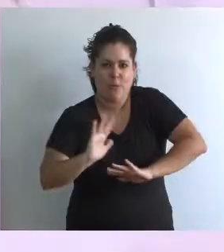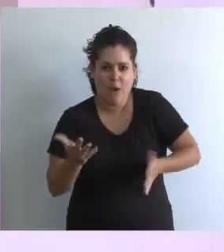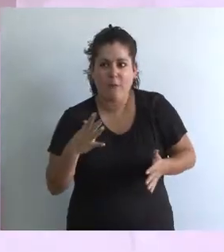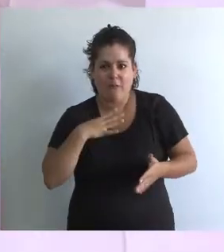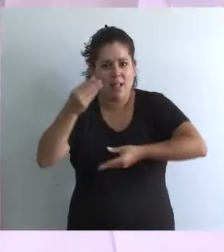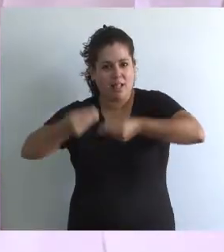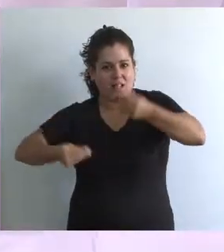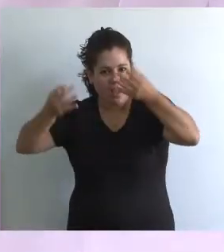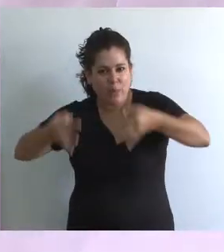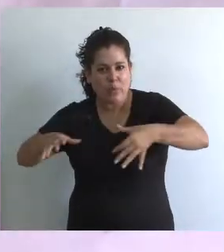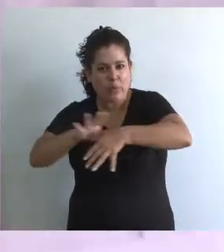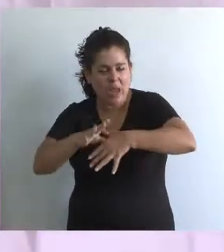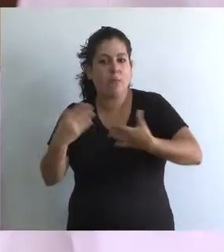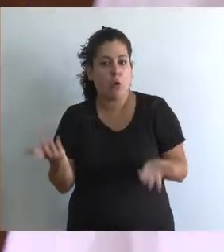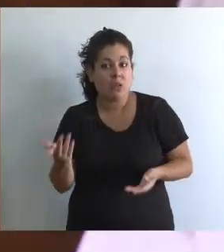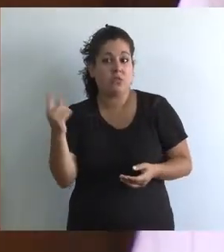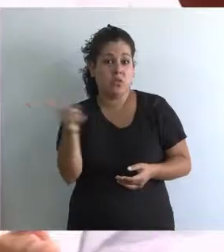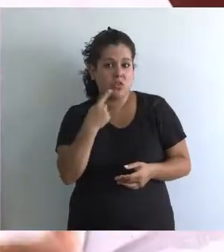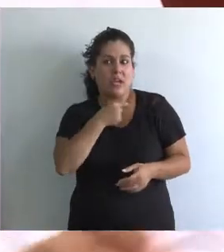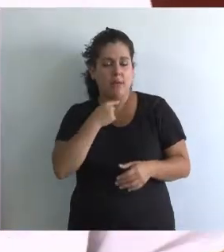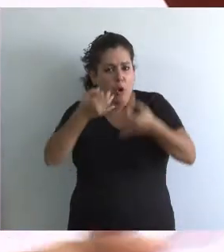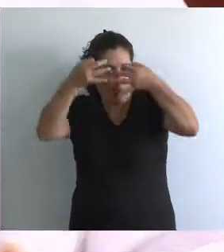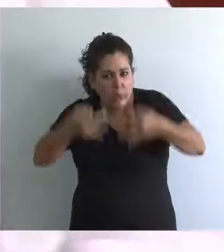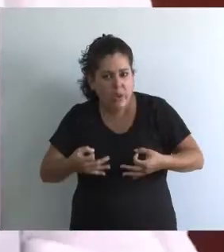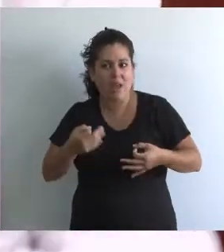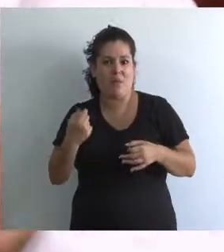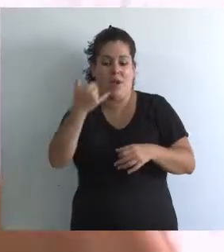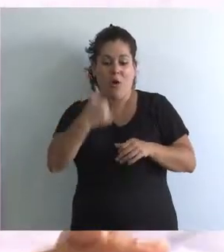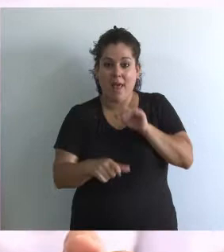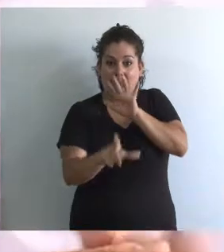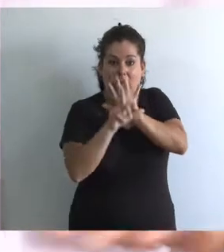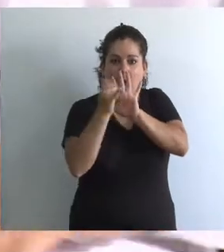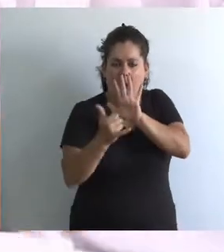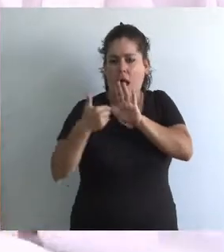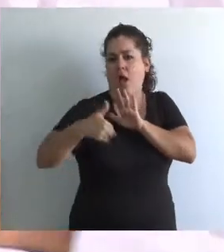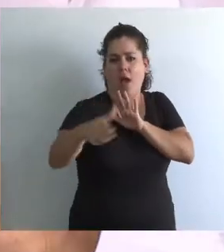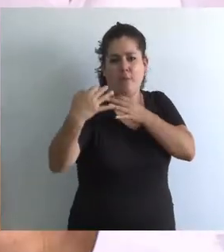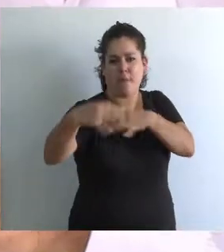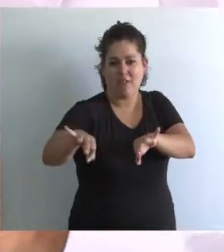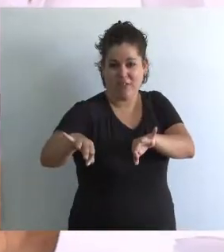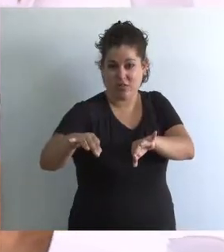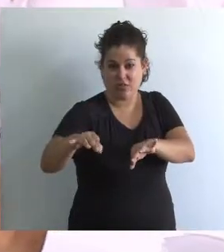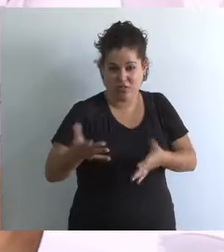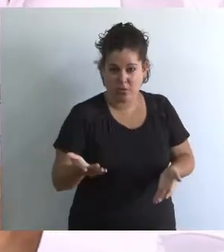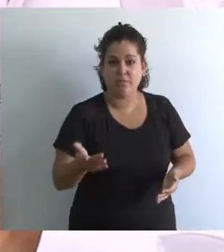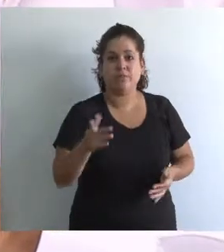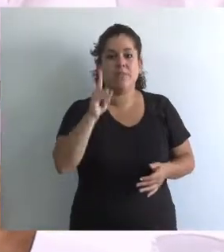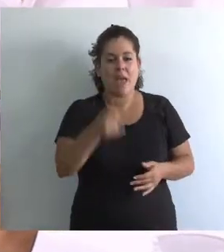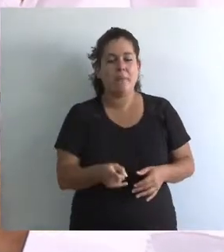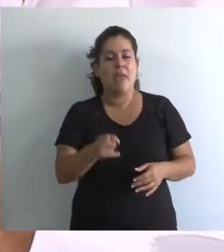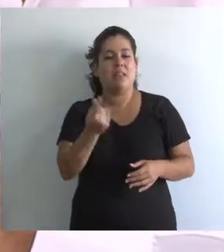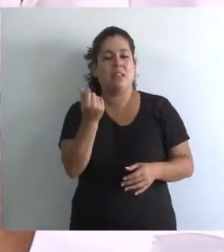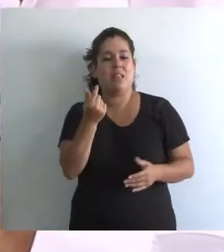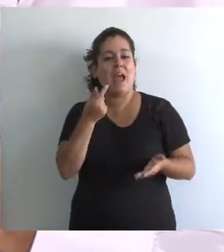amnistía administrativa para los clubes, de manera de poner un antes y un después con esta ley. Otro tema importante es la